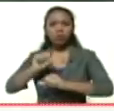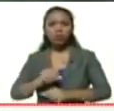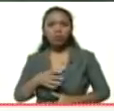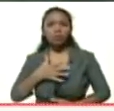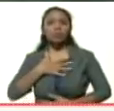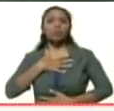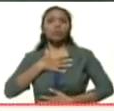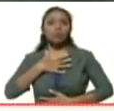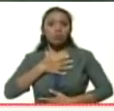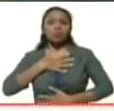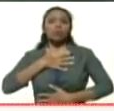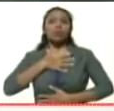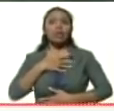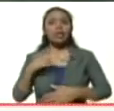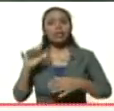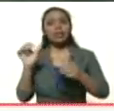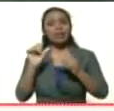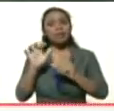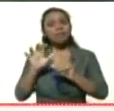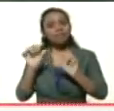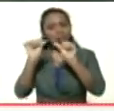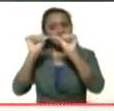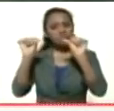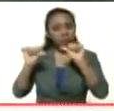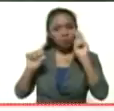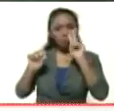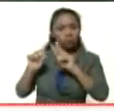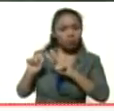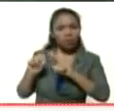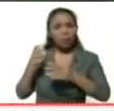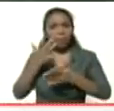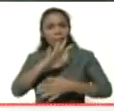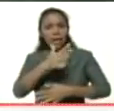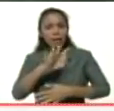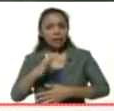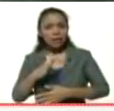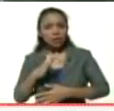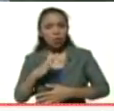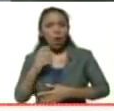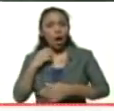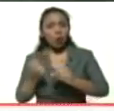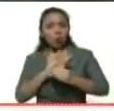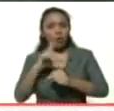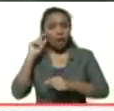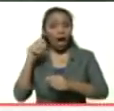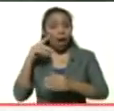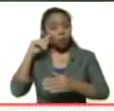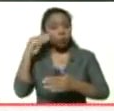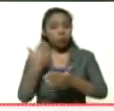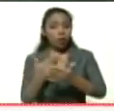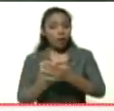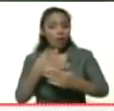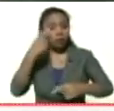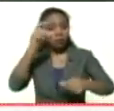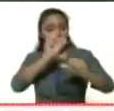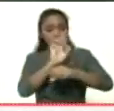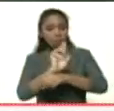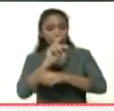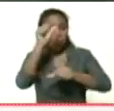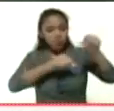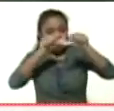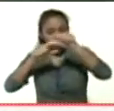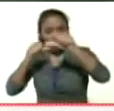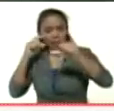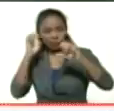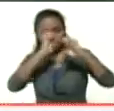respiratorio y con síntomas característicos de infección por COVID-19. Se le hizo la prueba rápida dio positiva, y luego